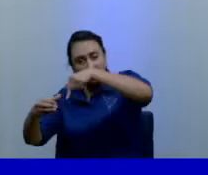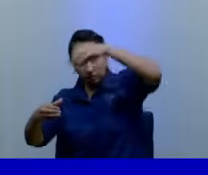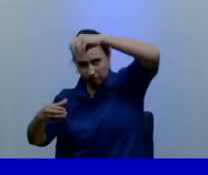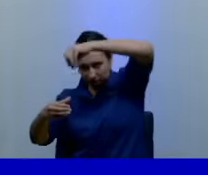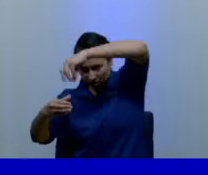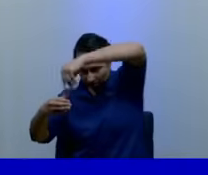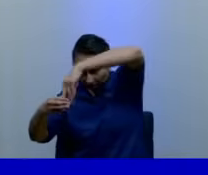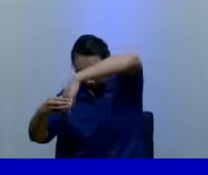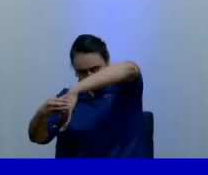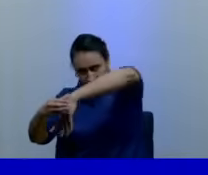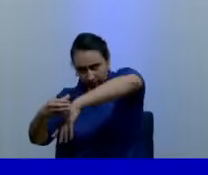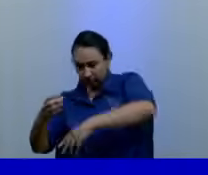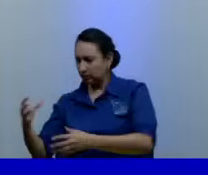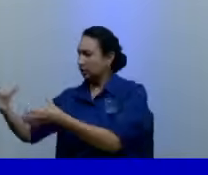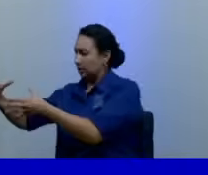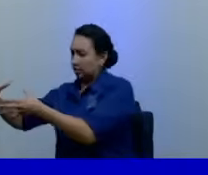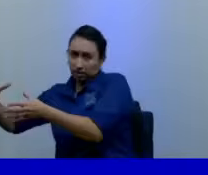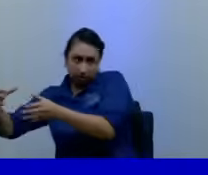Y se la llevaron.